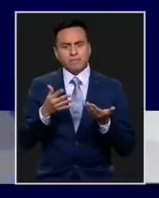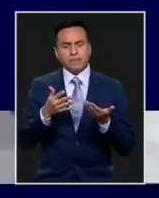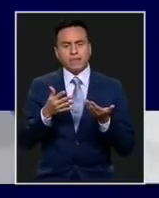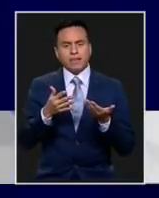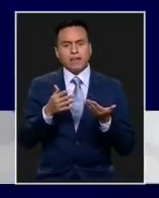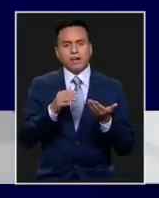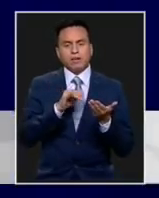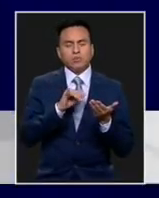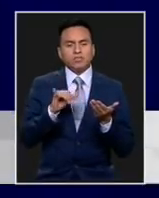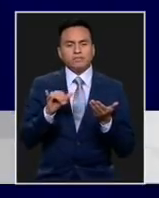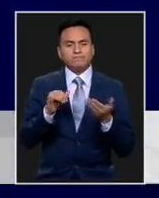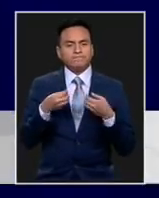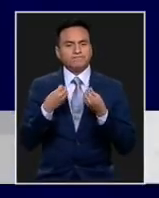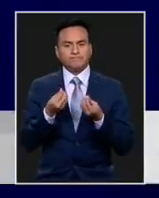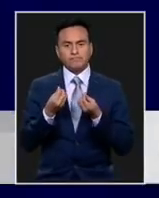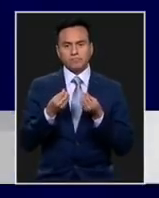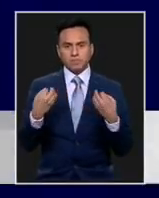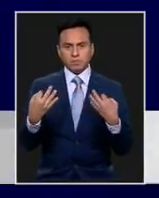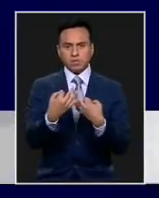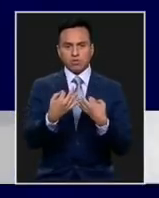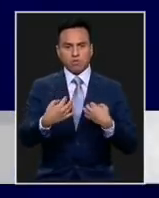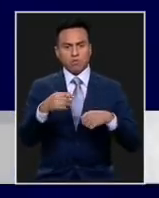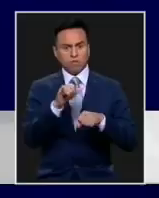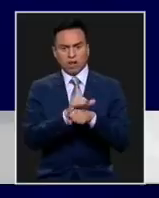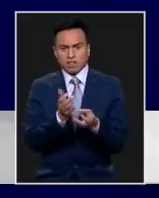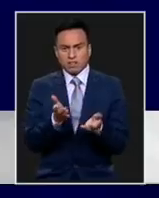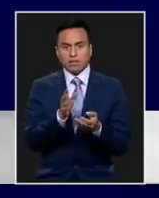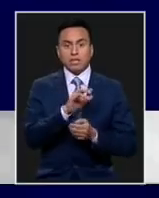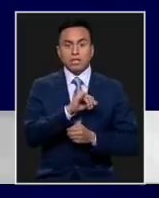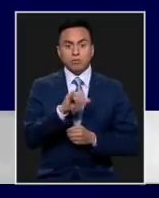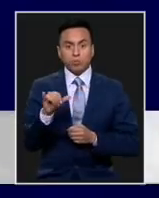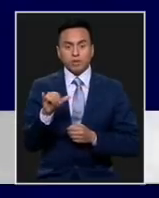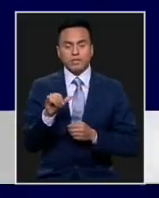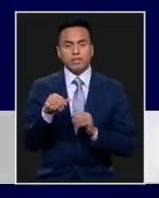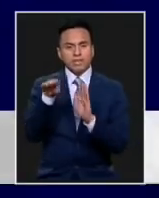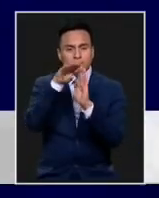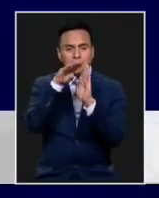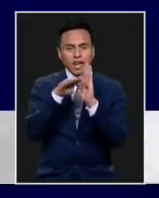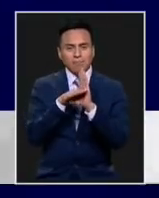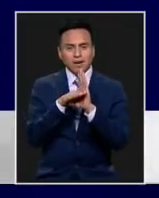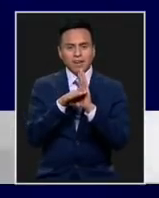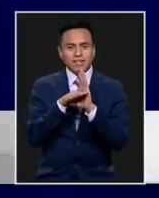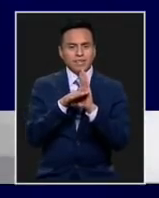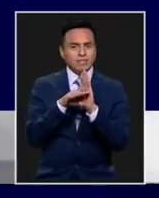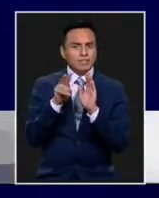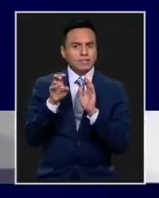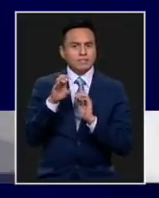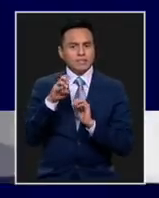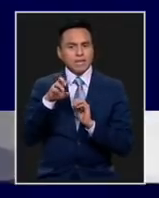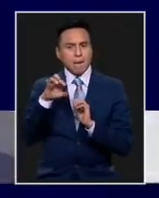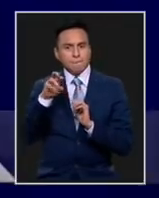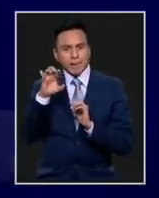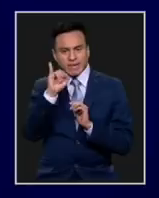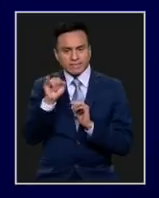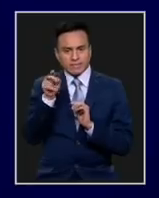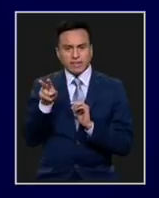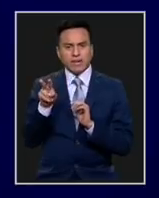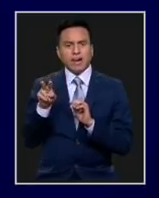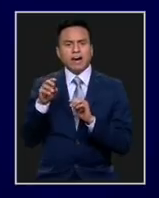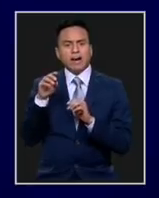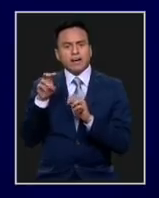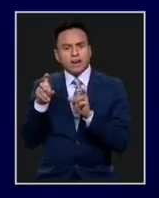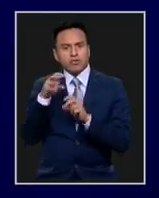las se da una una explicación falsa. Después, en el programa de una miembra, Cecilia Pérez, que es de Radio